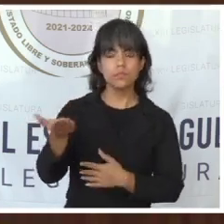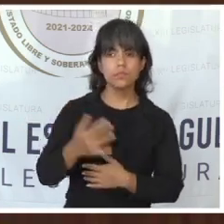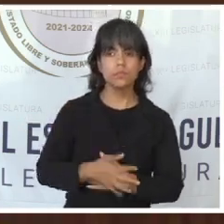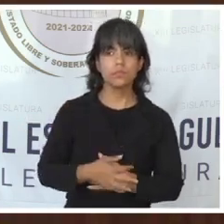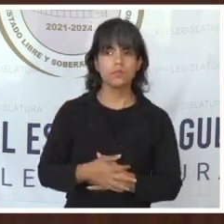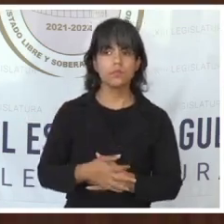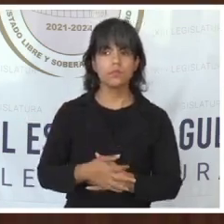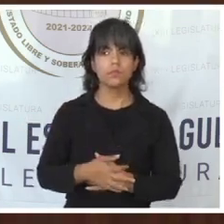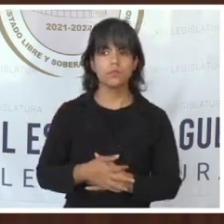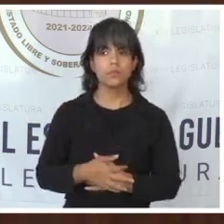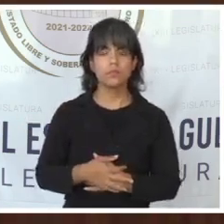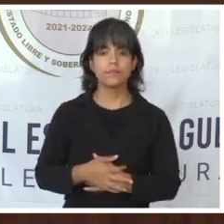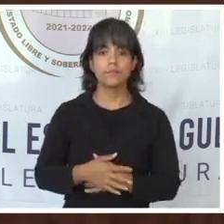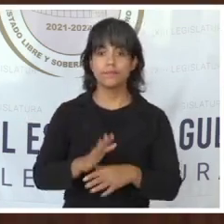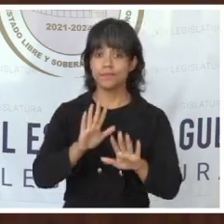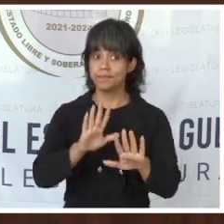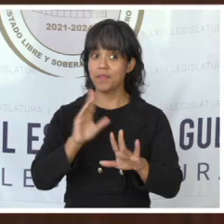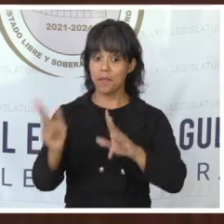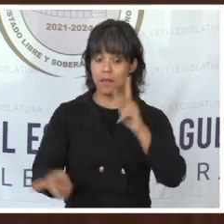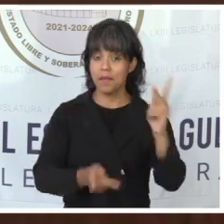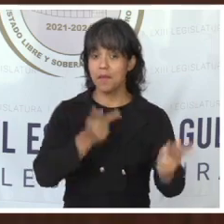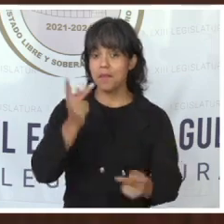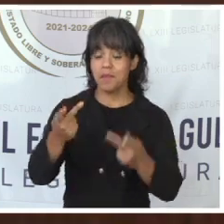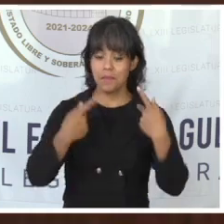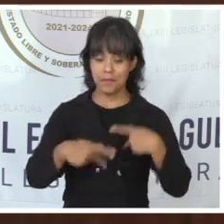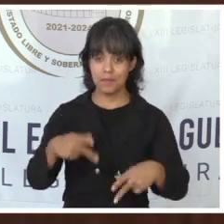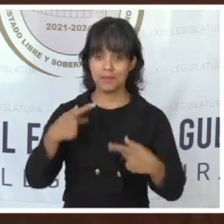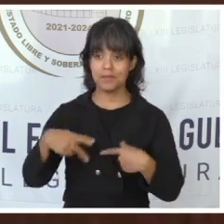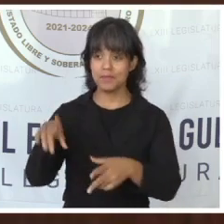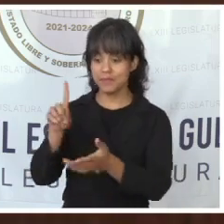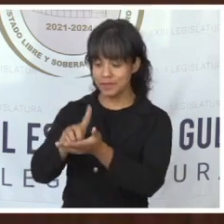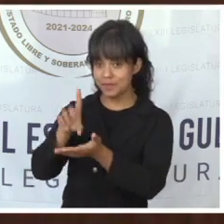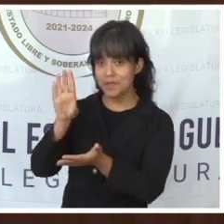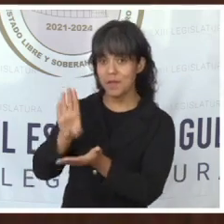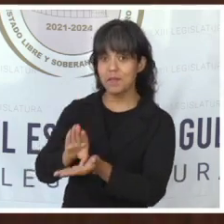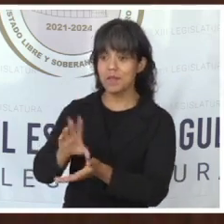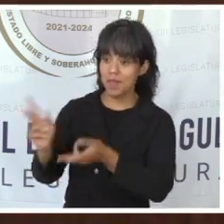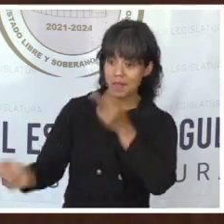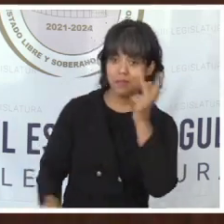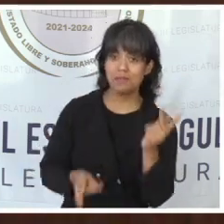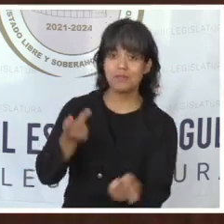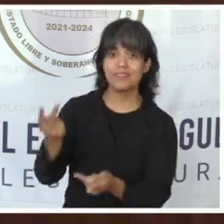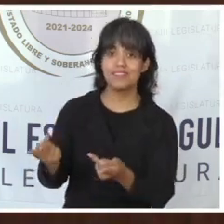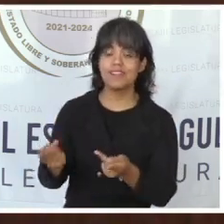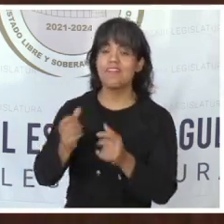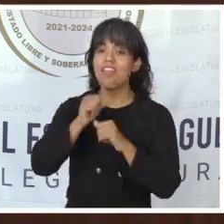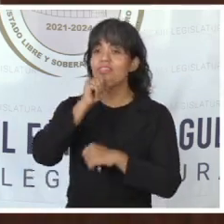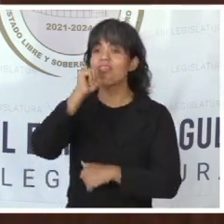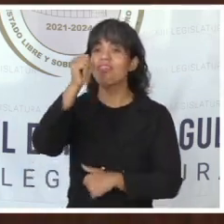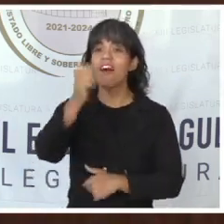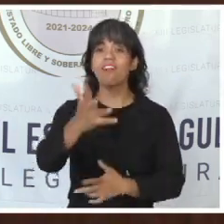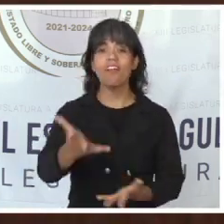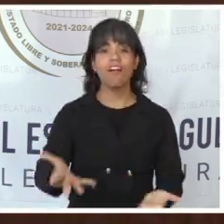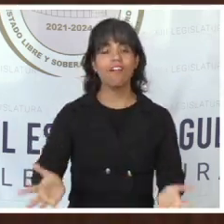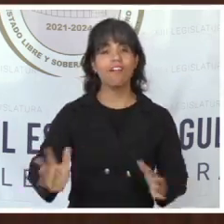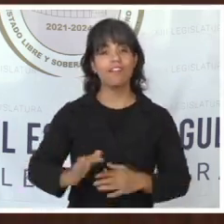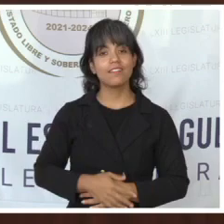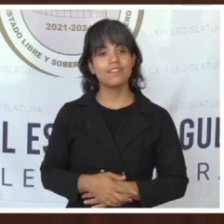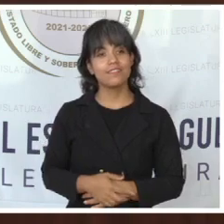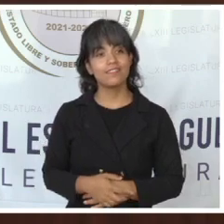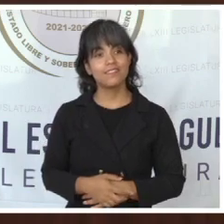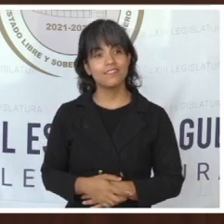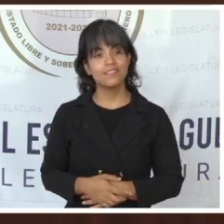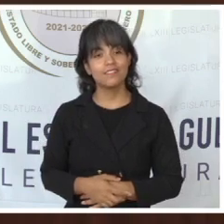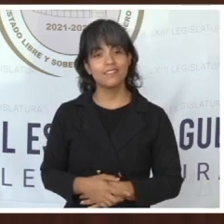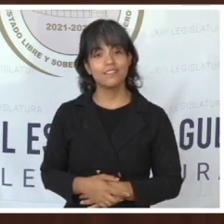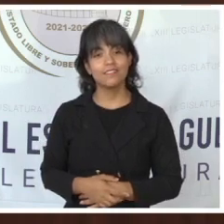todavía alguna discapacidad. Y eso es incorrecto. Me llevo la sorpresa el día de ayer de que